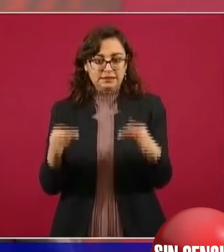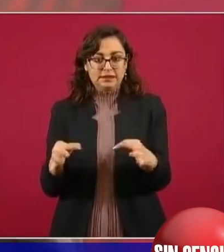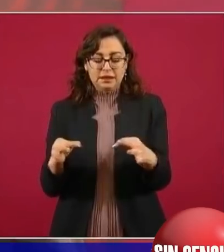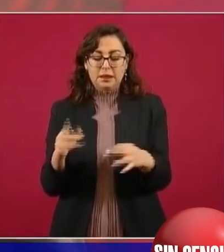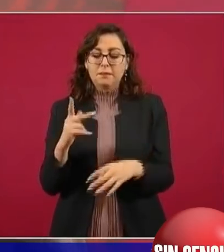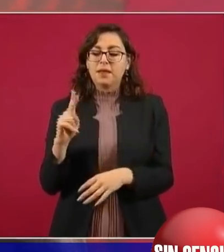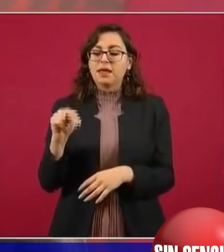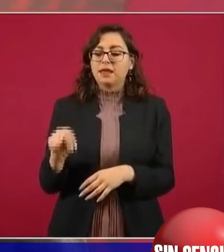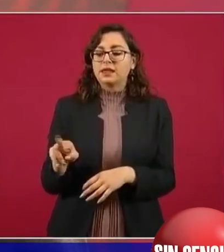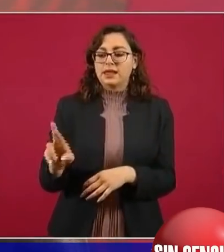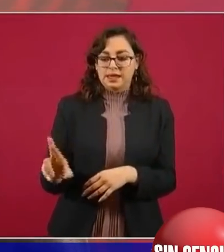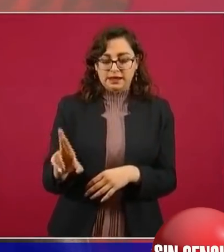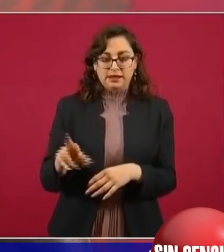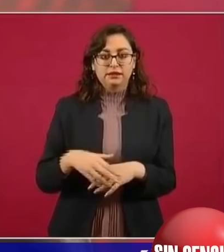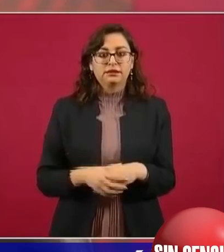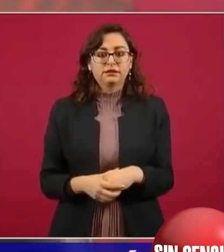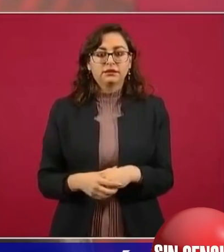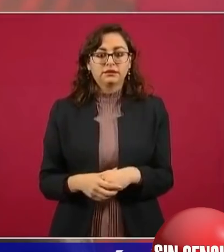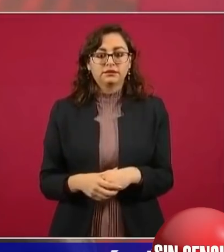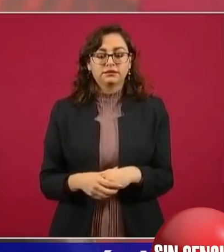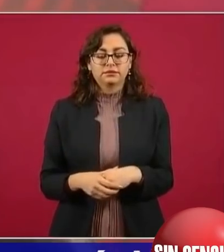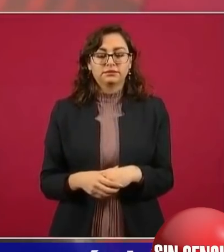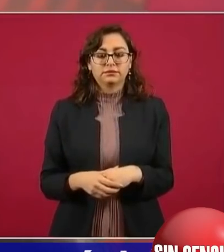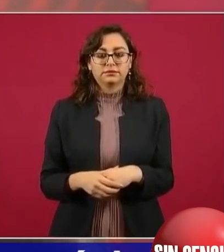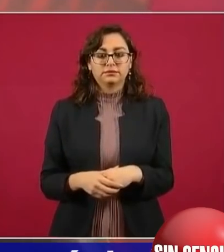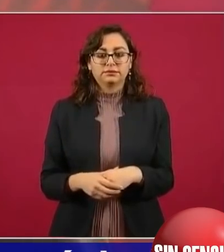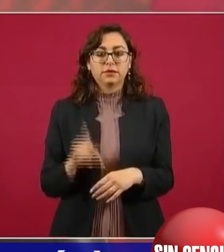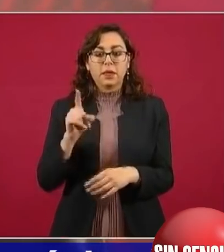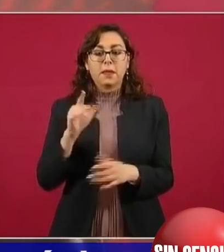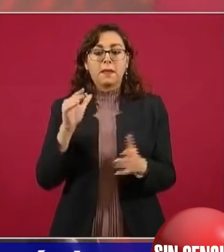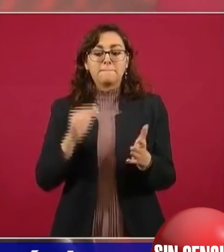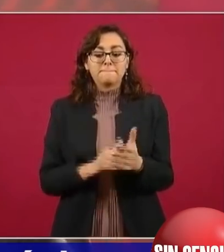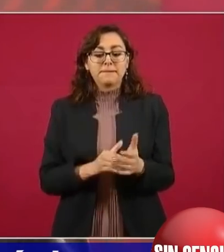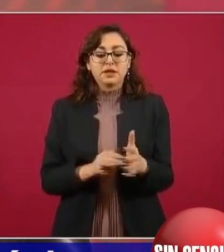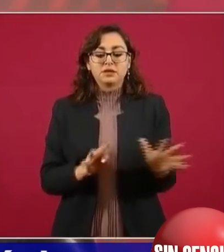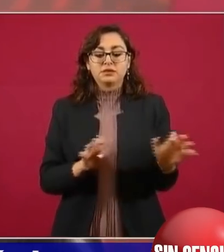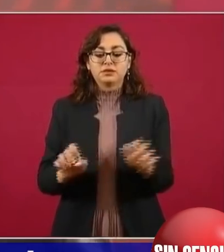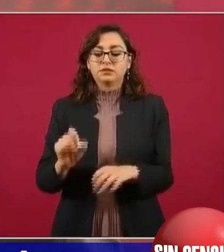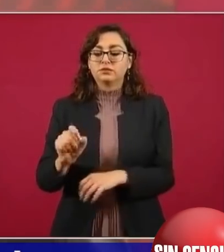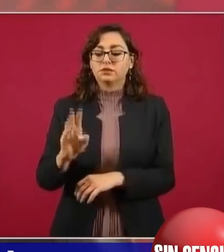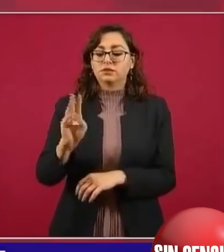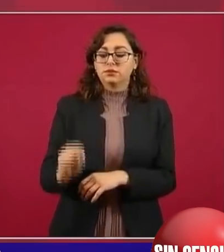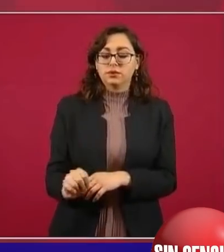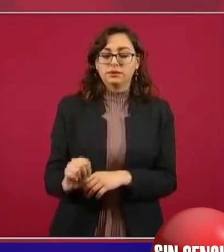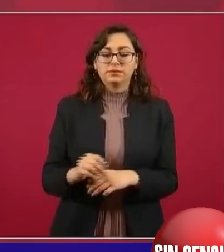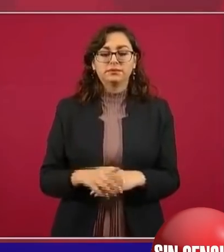Nacional Revolucionario, PNR, 1929,